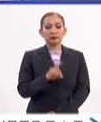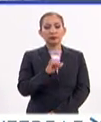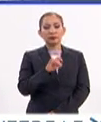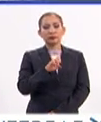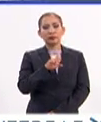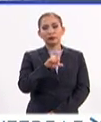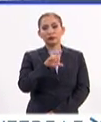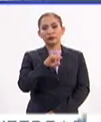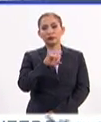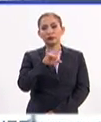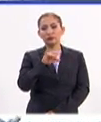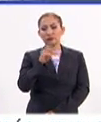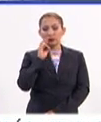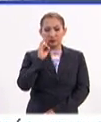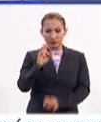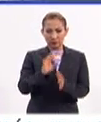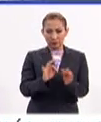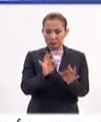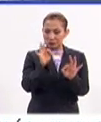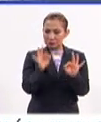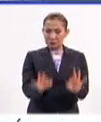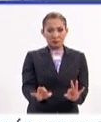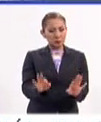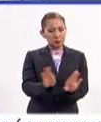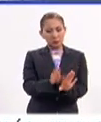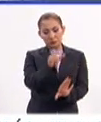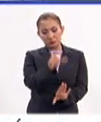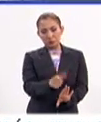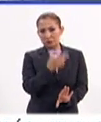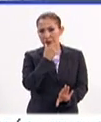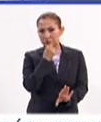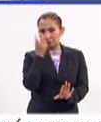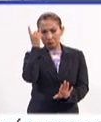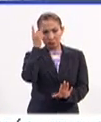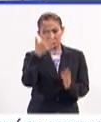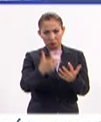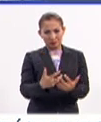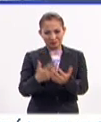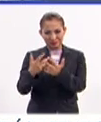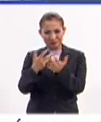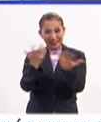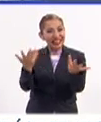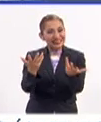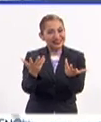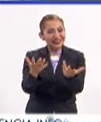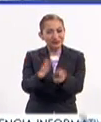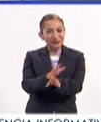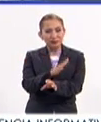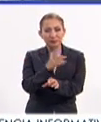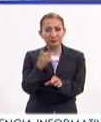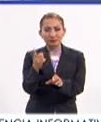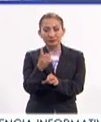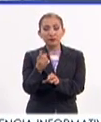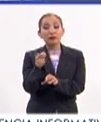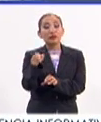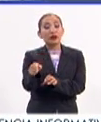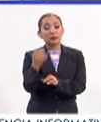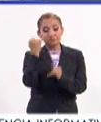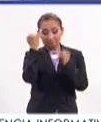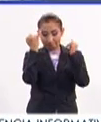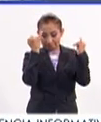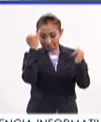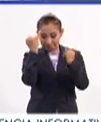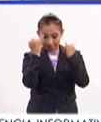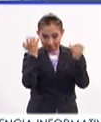Cosío Villegas ha sido descrito correctamente como un gran empresario intelectual, Sí. porque además de emprender